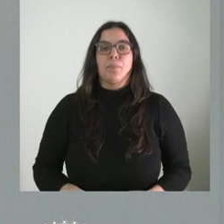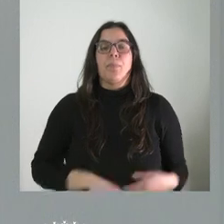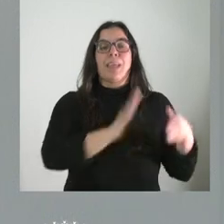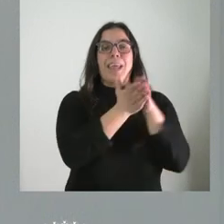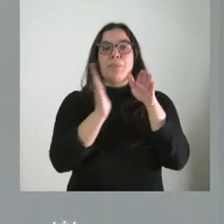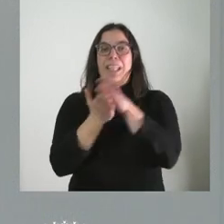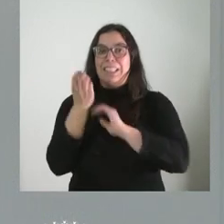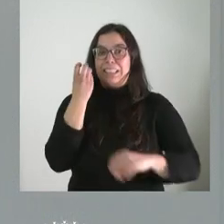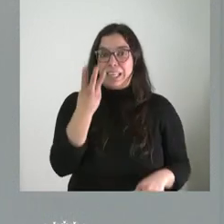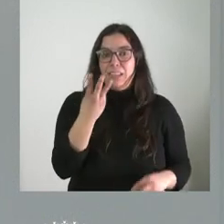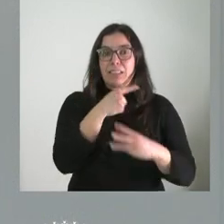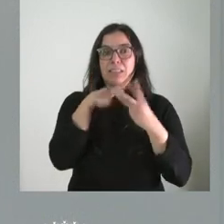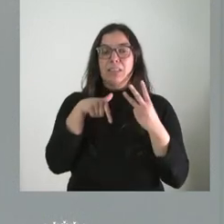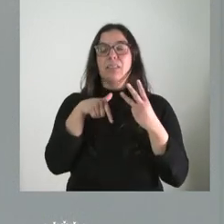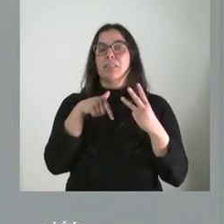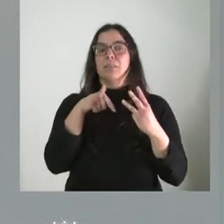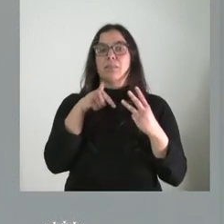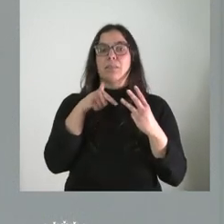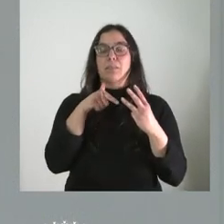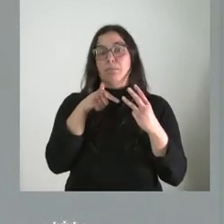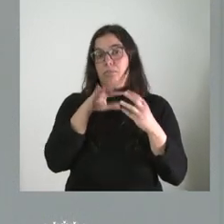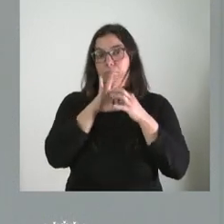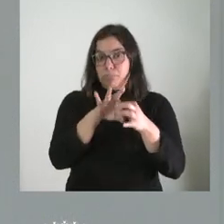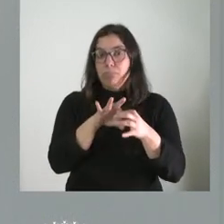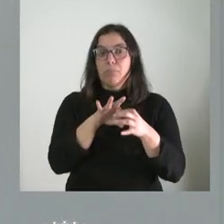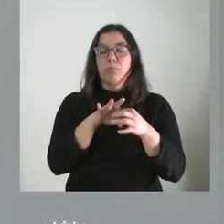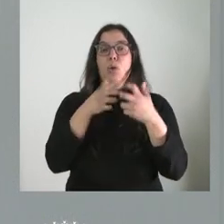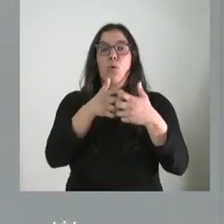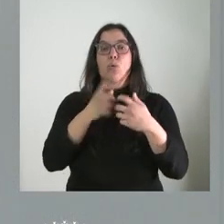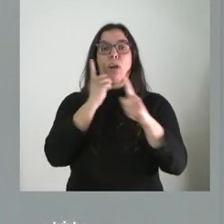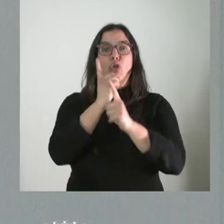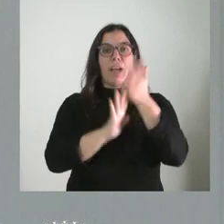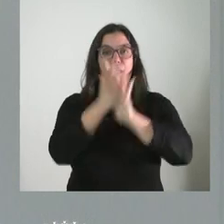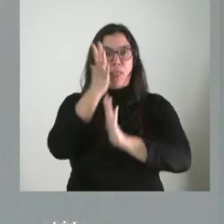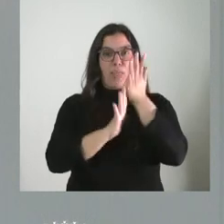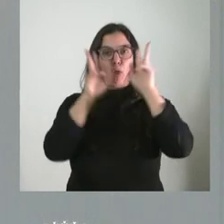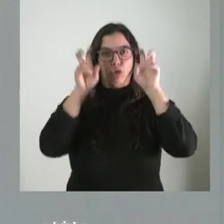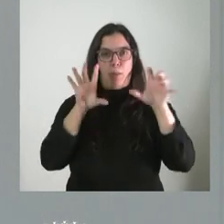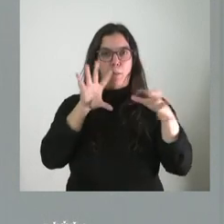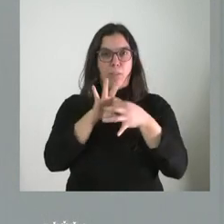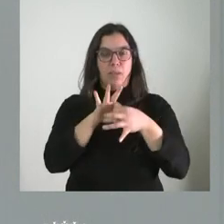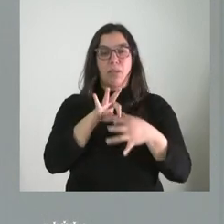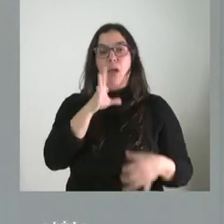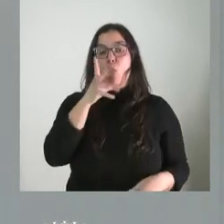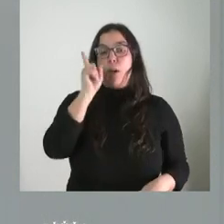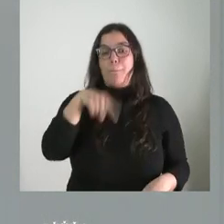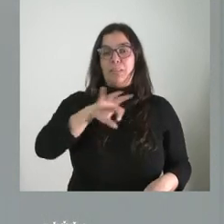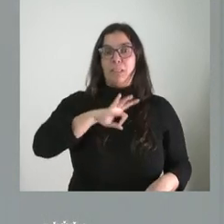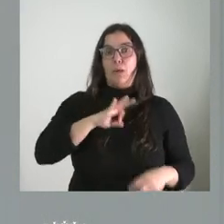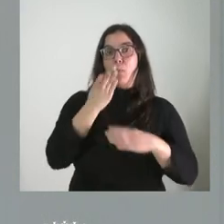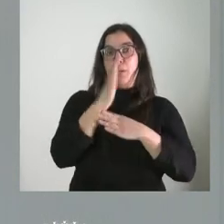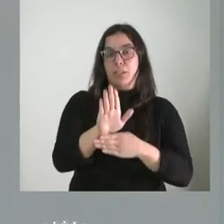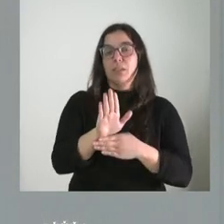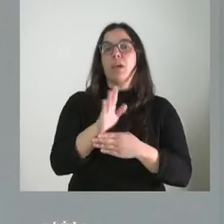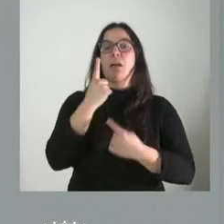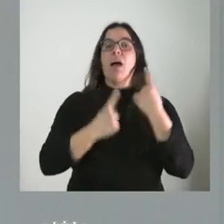que tienen en común actuaciones en materia de lucha contra incendios lo traemos ahora en el mes de enero algunos son relativos